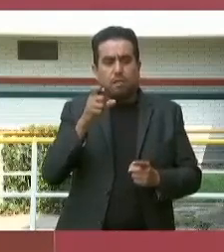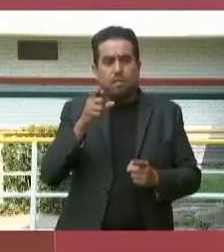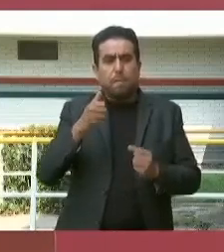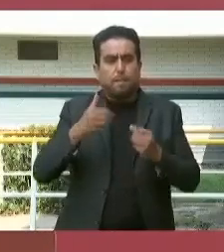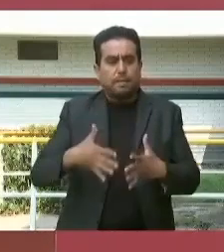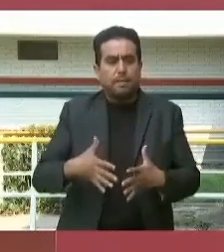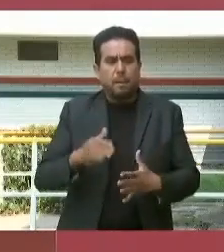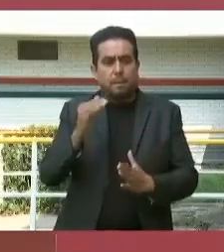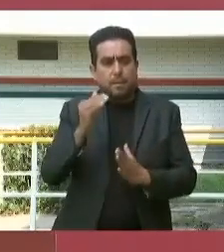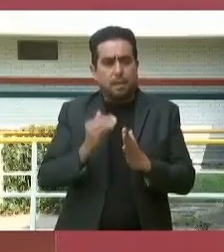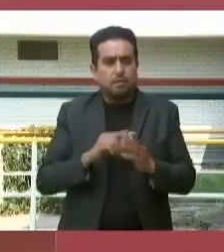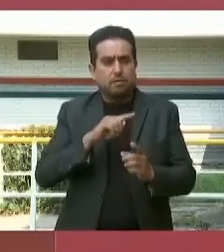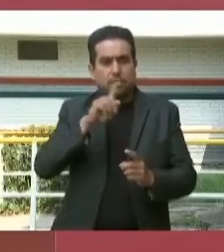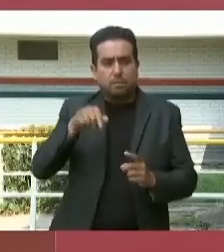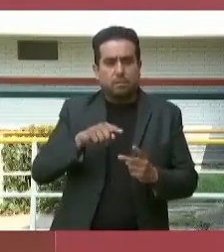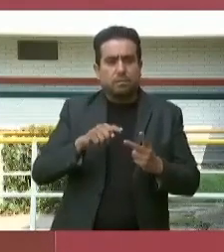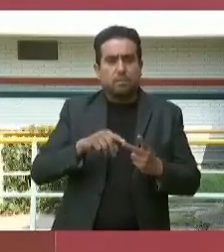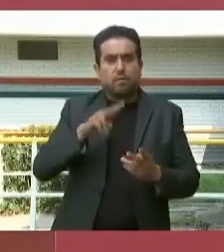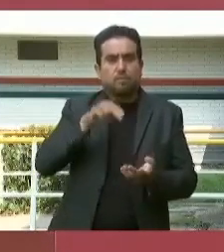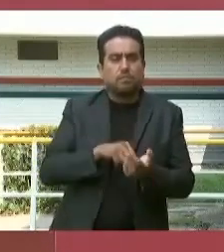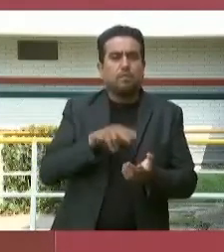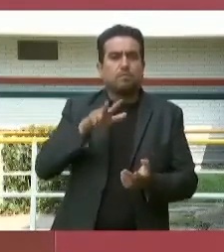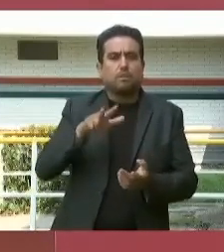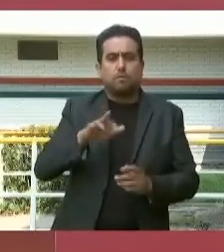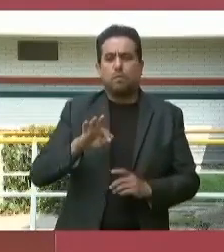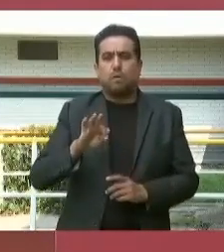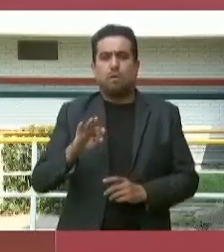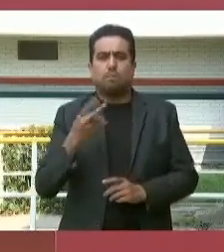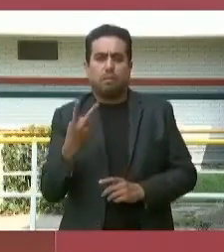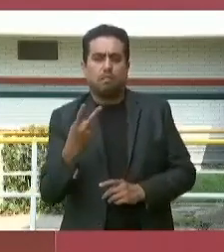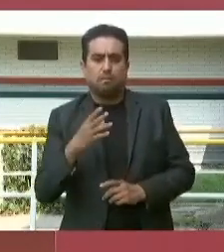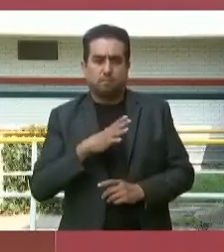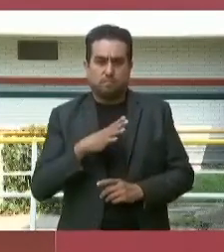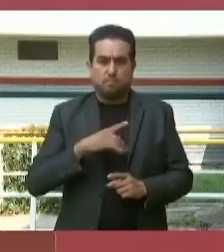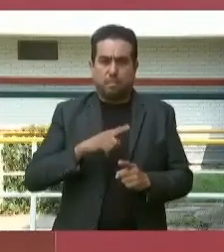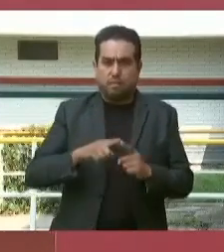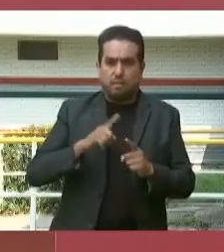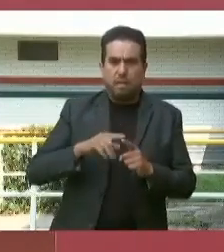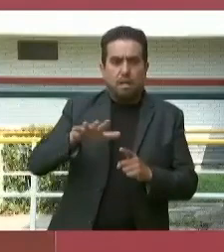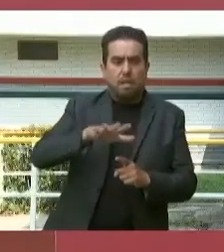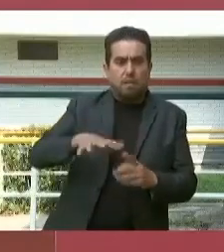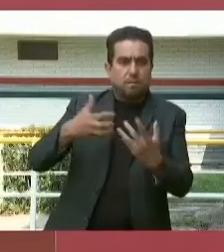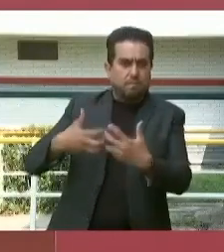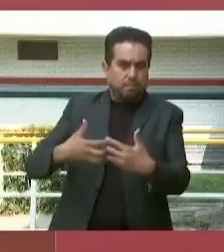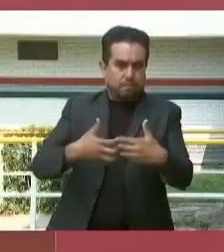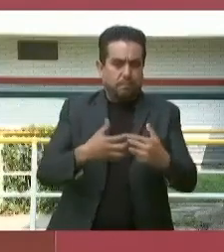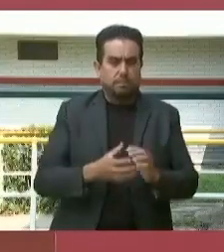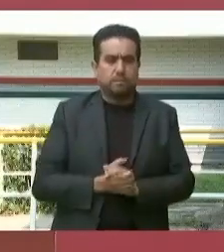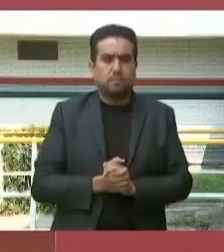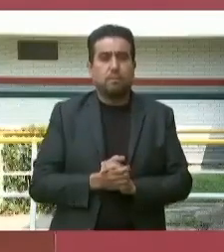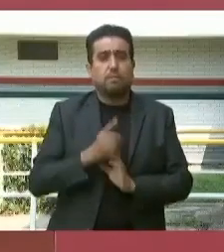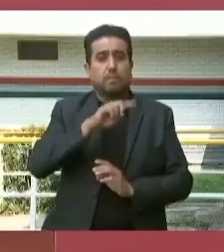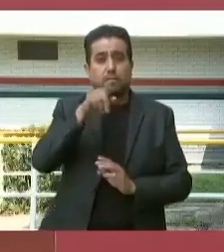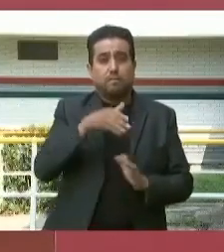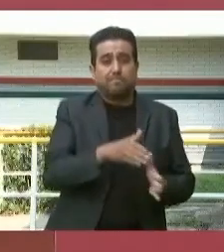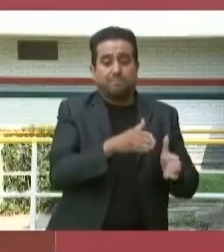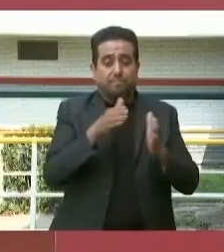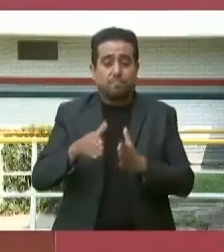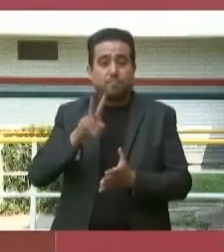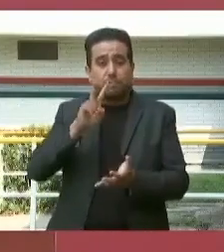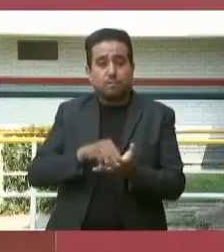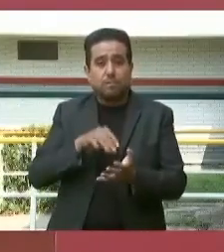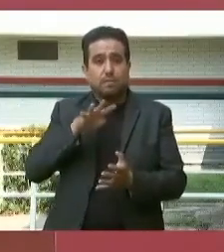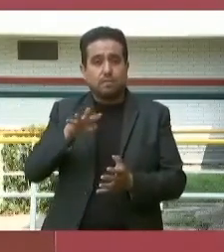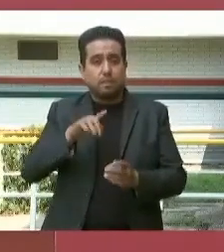en el 2018 llegaron a 42 también las plantas y en el 2019 que empezamos la